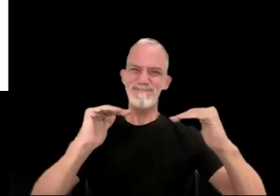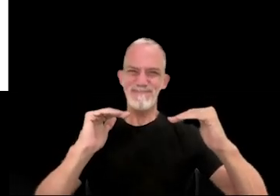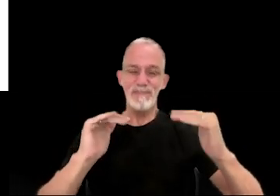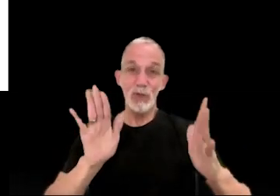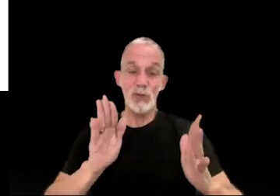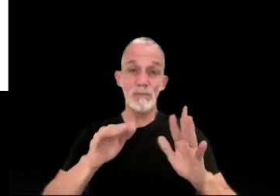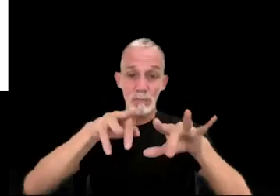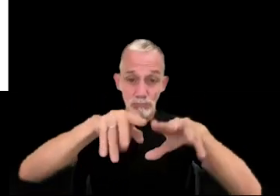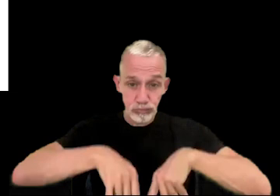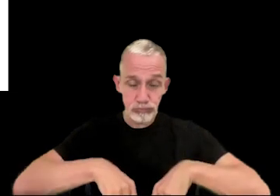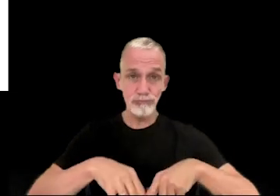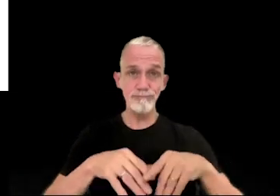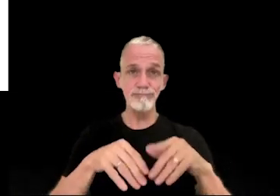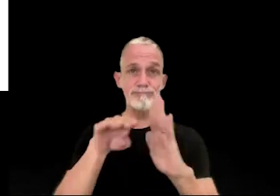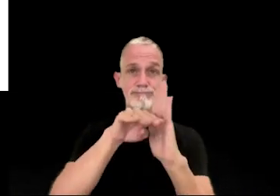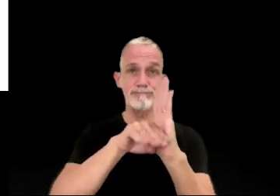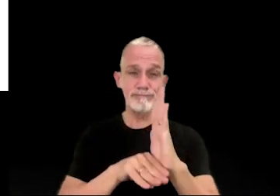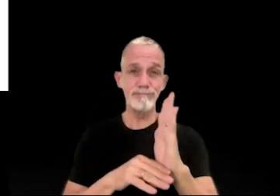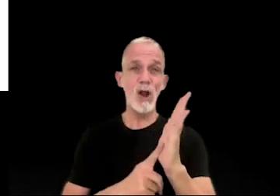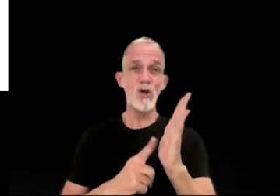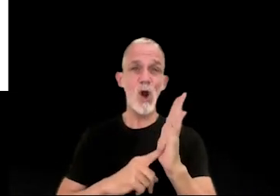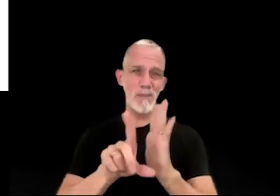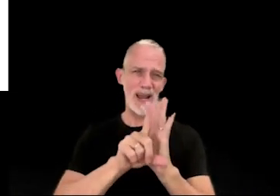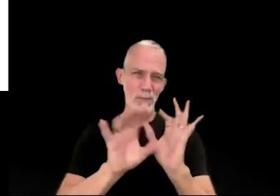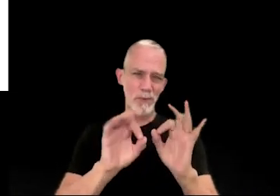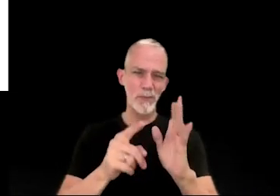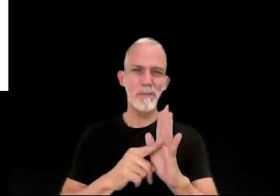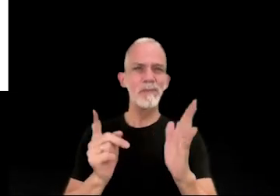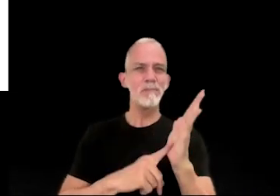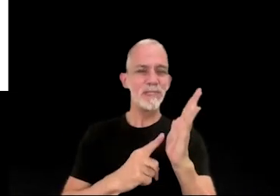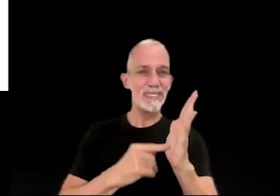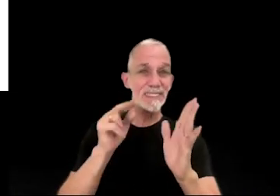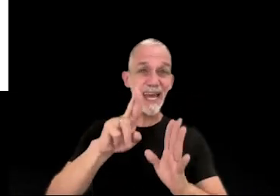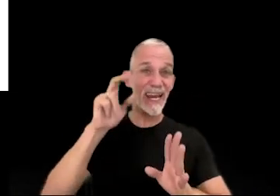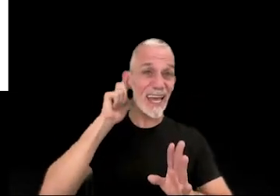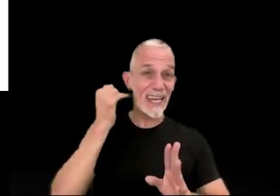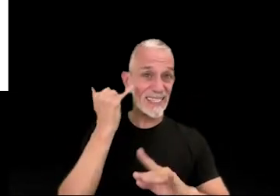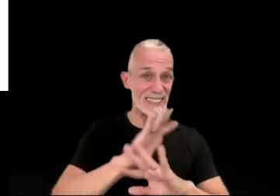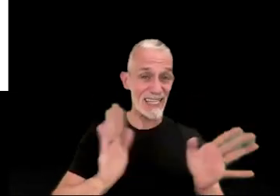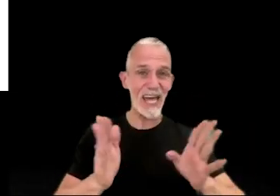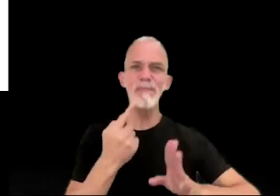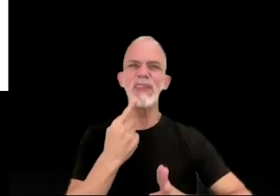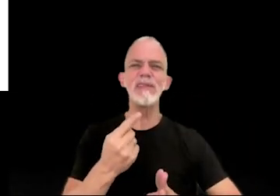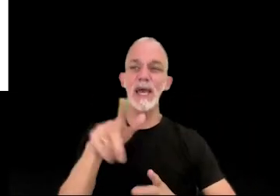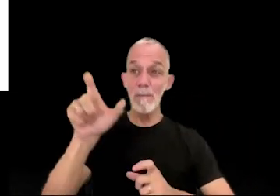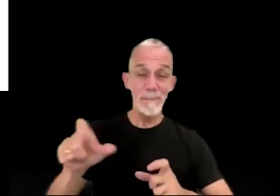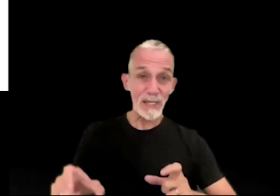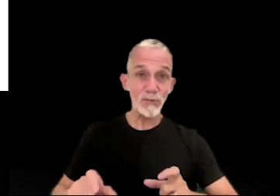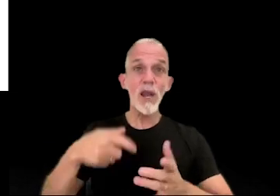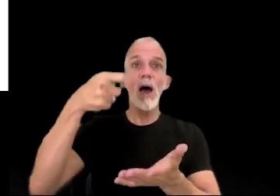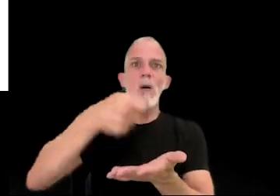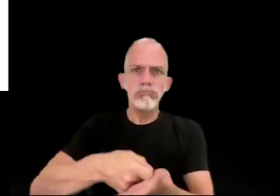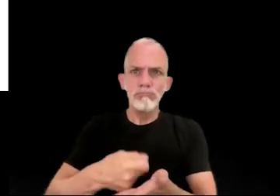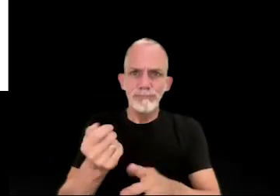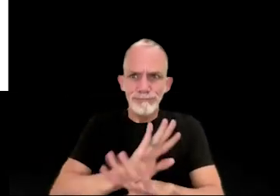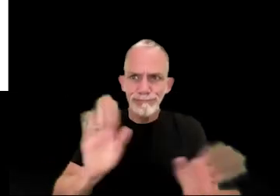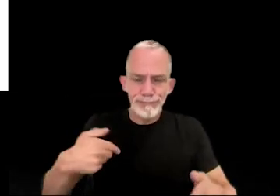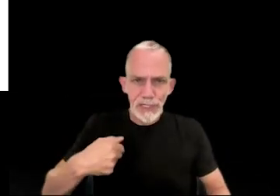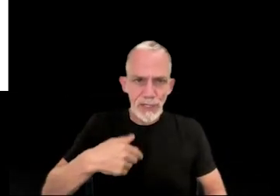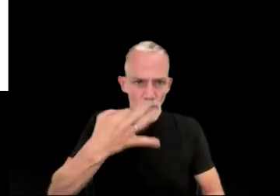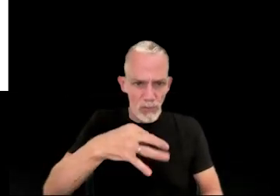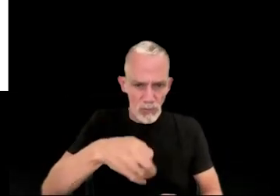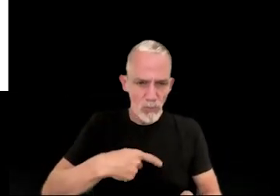redacción normativa de la ley y después de la resolución, se establece que aquellos sujetos que hubieran pagado sus